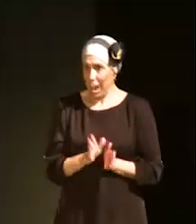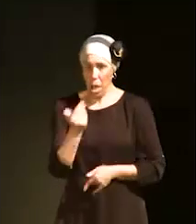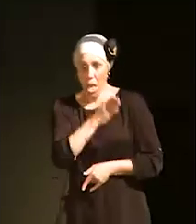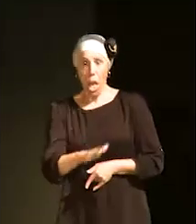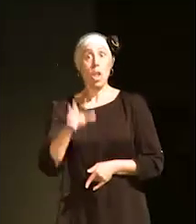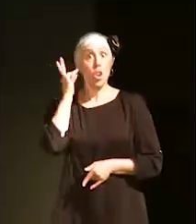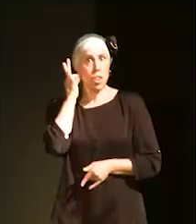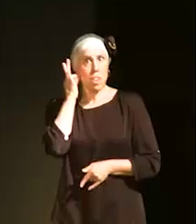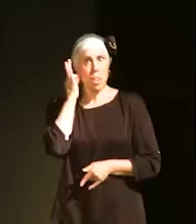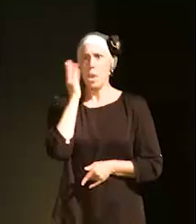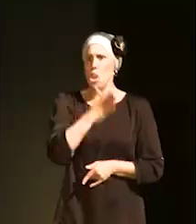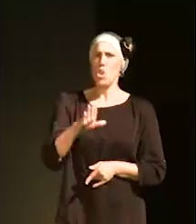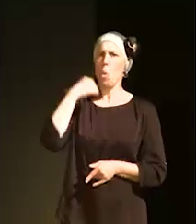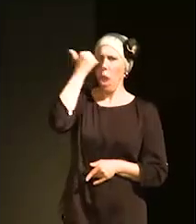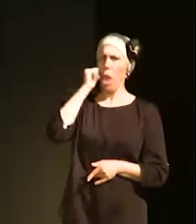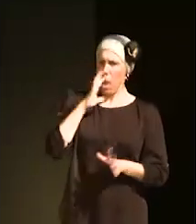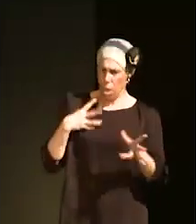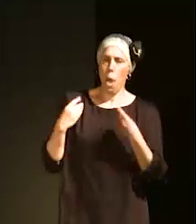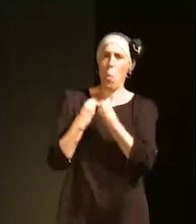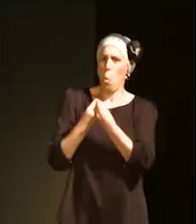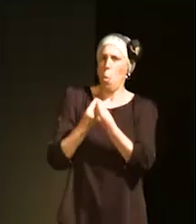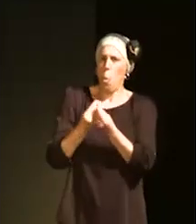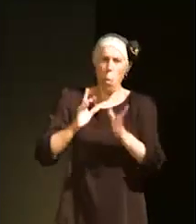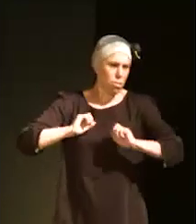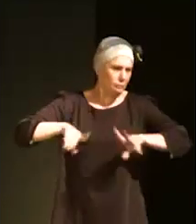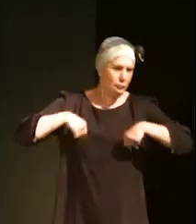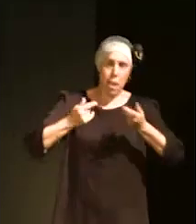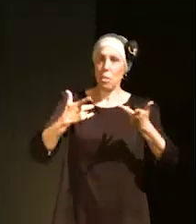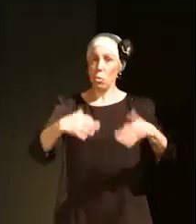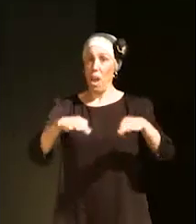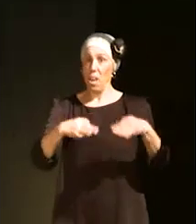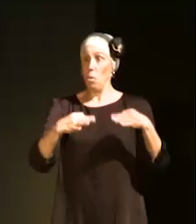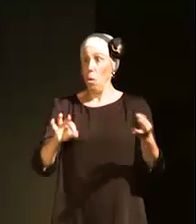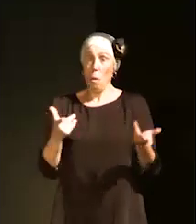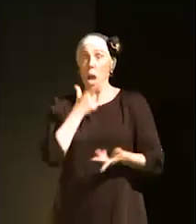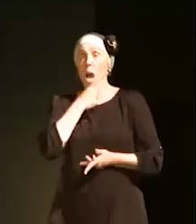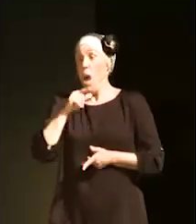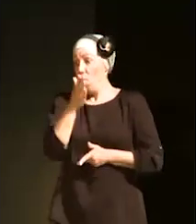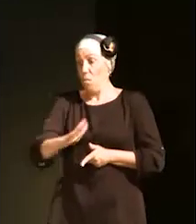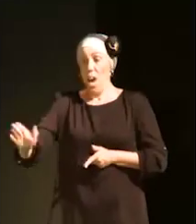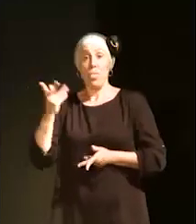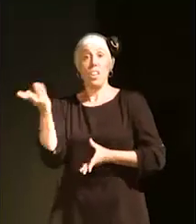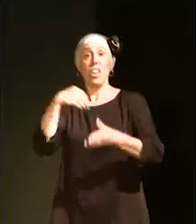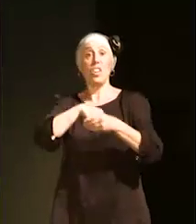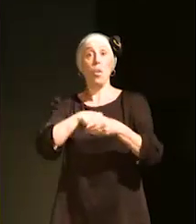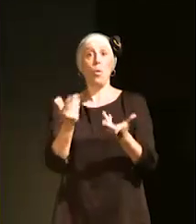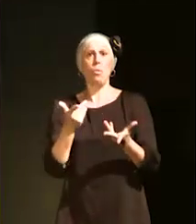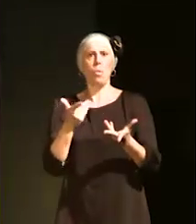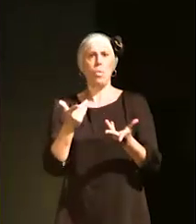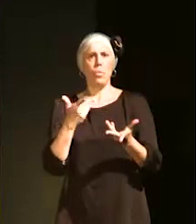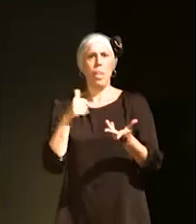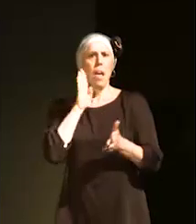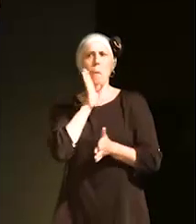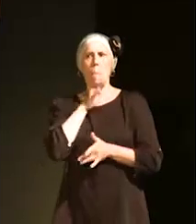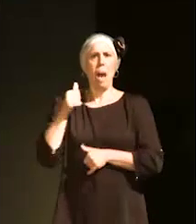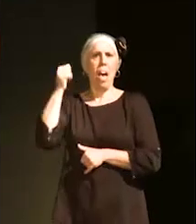estaban allí era muy natural y entonces la inclusión de ellos fue muy fácil porque en vez de que se quedaran detrás de las mamás